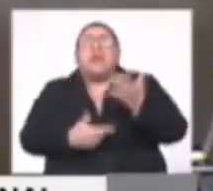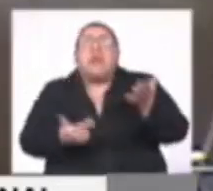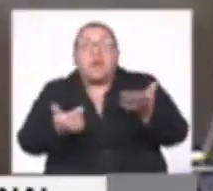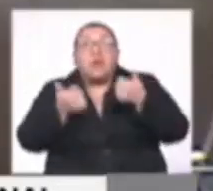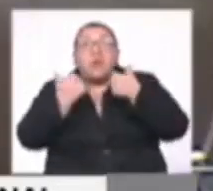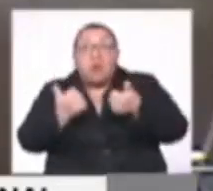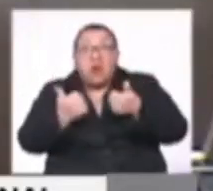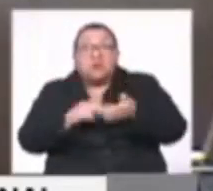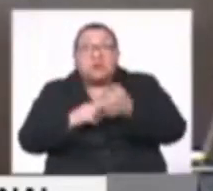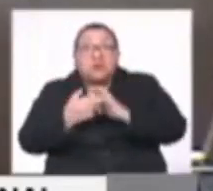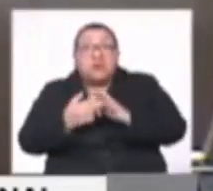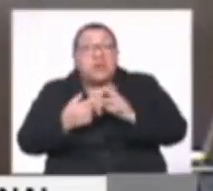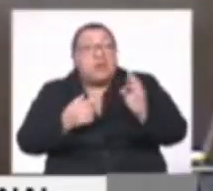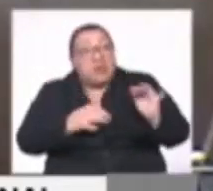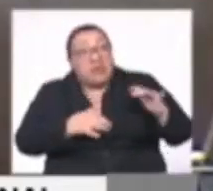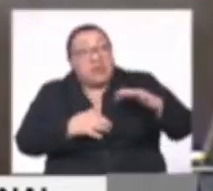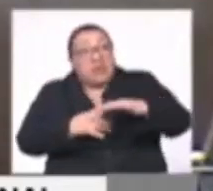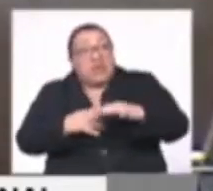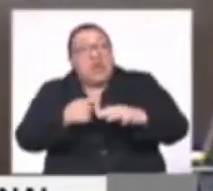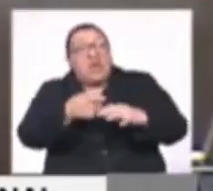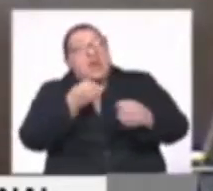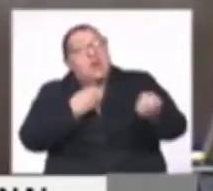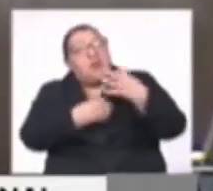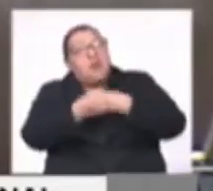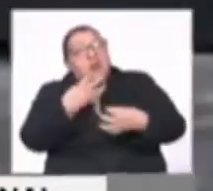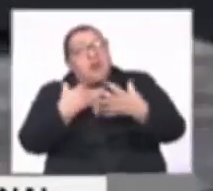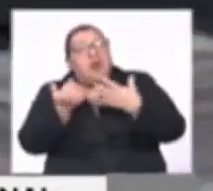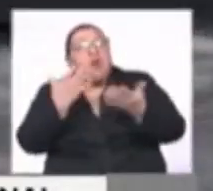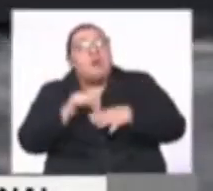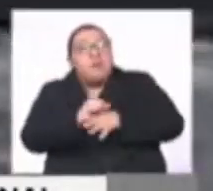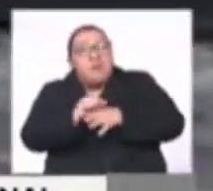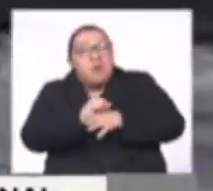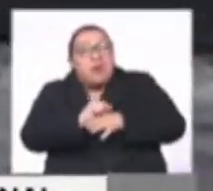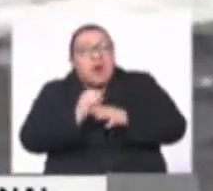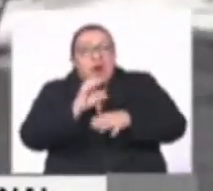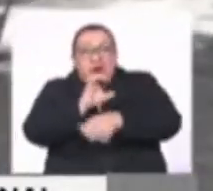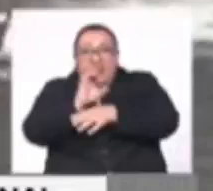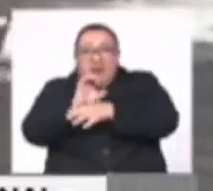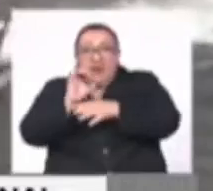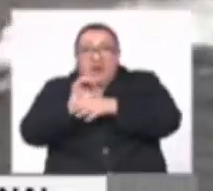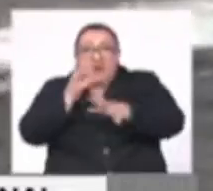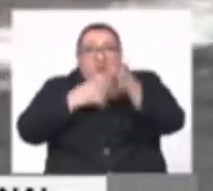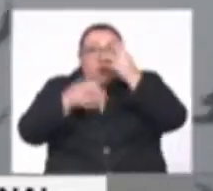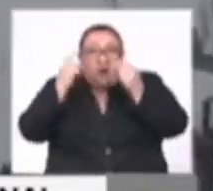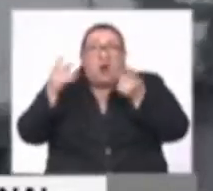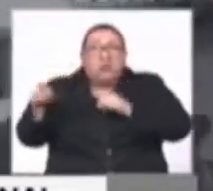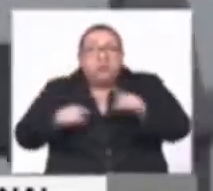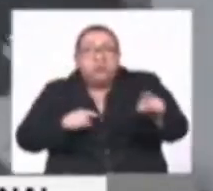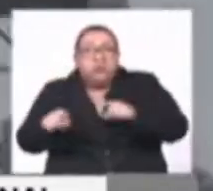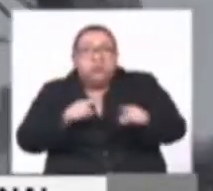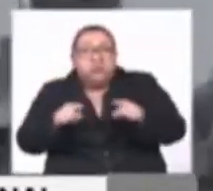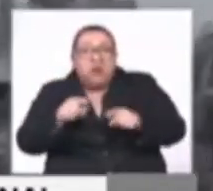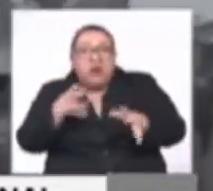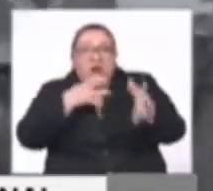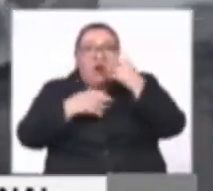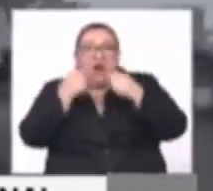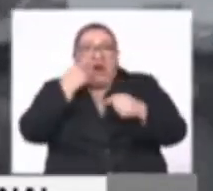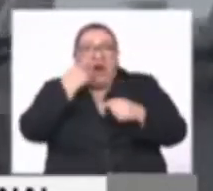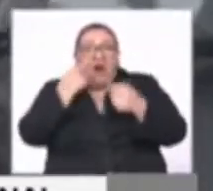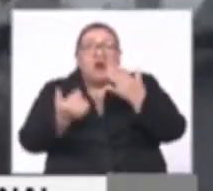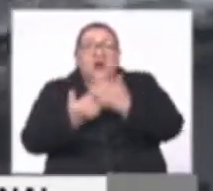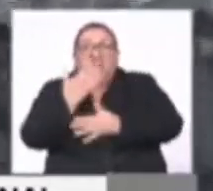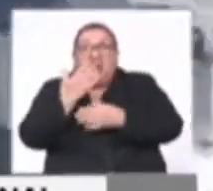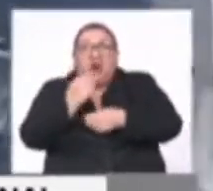se encuentran orientados a elevar el nivel de alistamiento, entrenamiento y capacidad de operación, obteniendo el conocimiento de